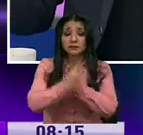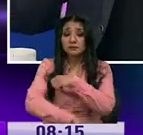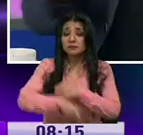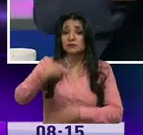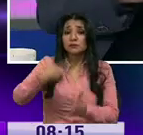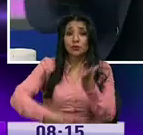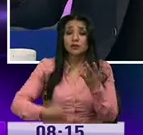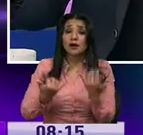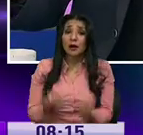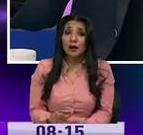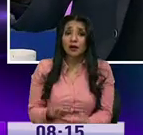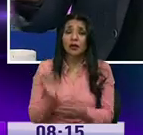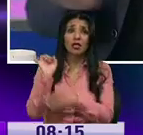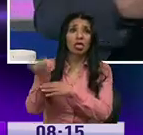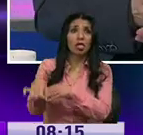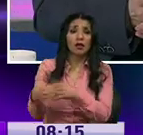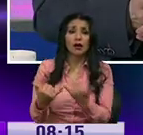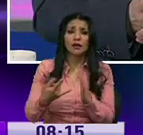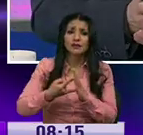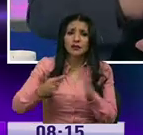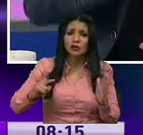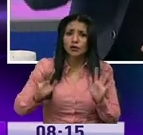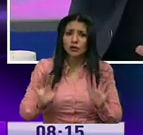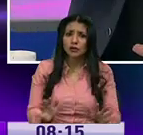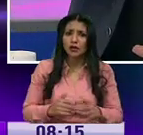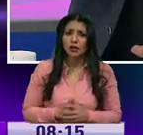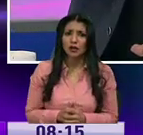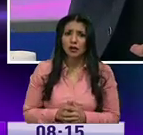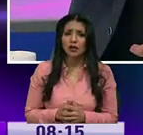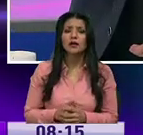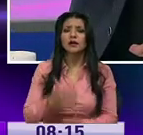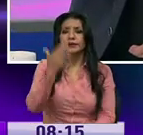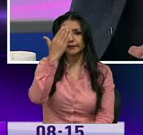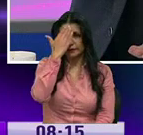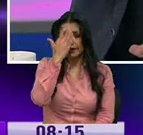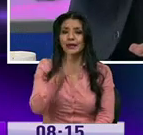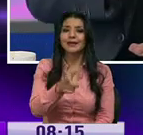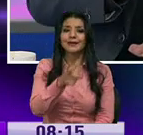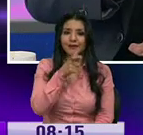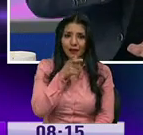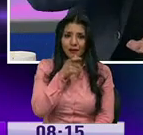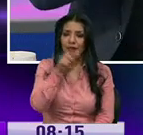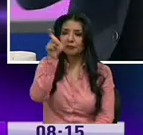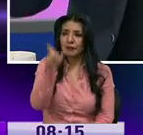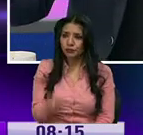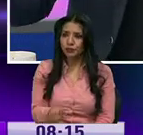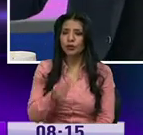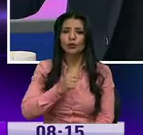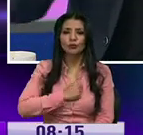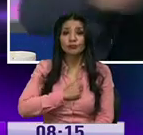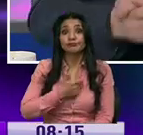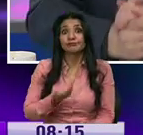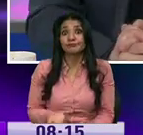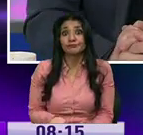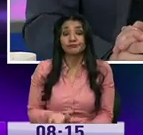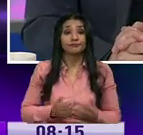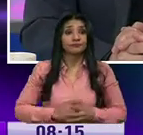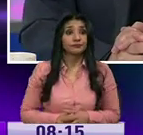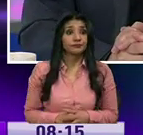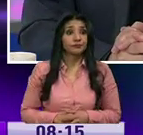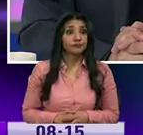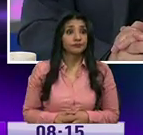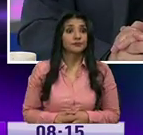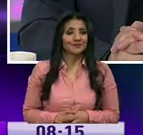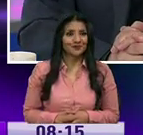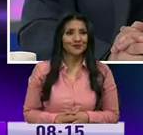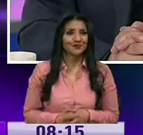en esta época donde la tecnología está a la orden del día, sabemos a la perfección con un geolocalizador quién es el dueño. O sea, realmente